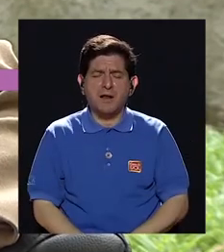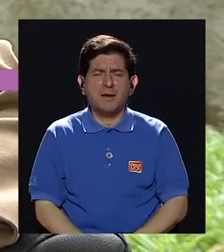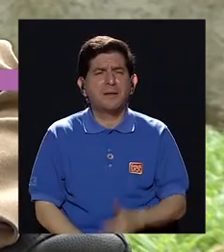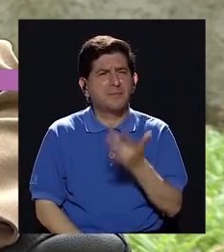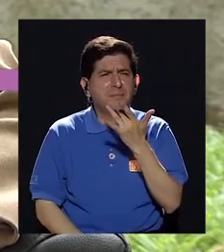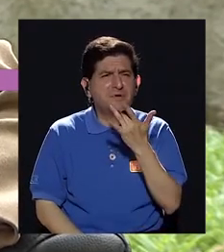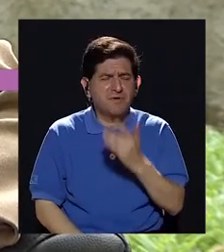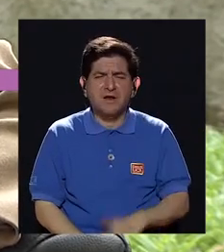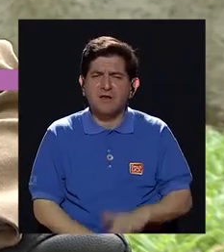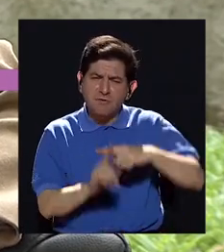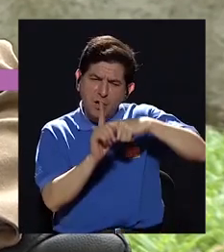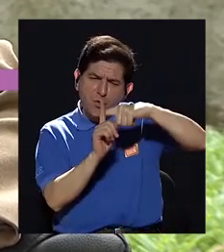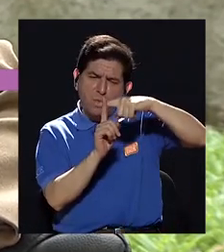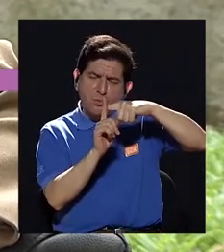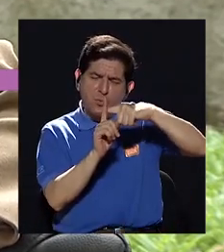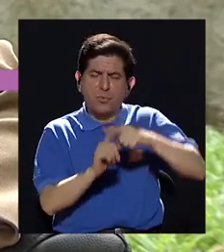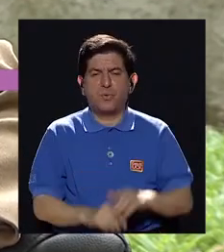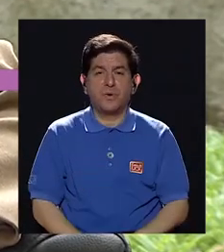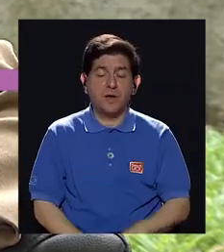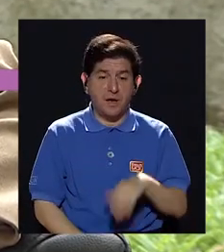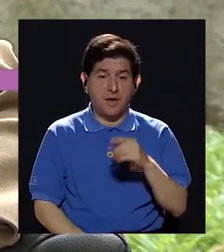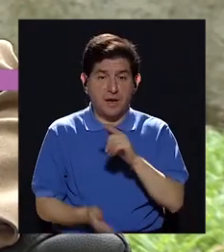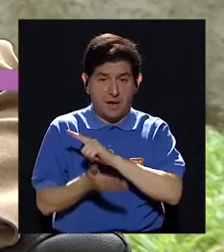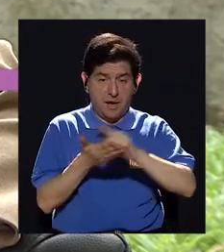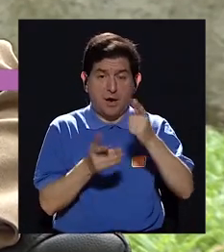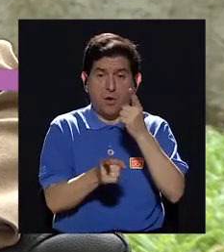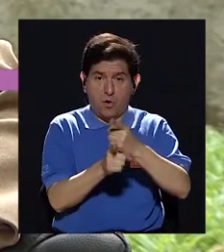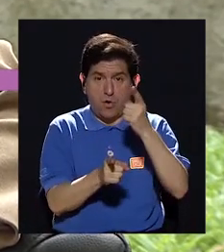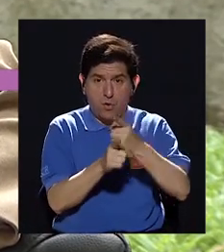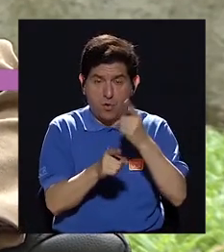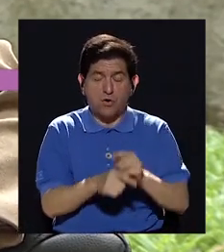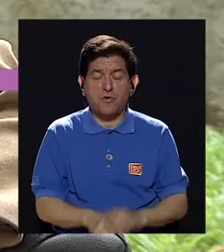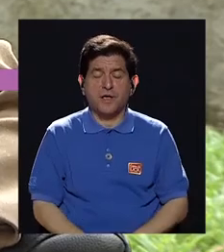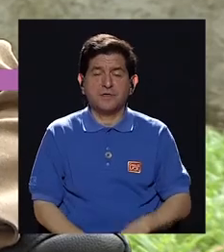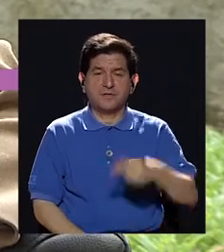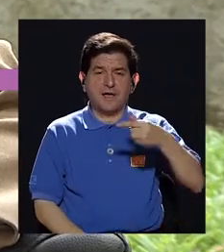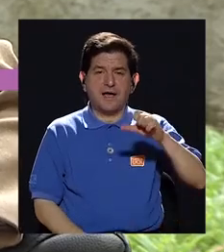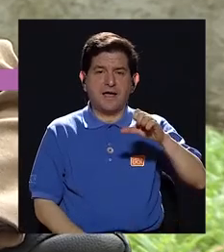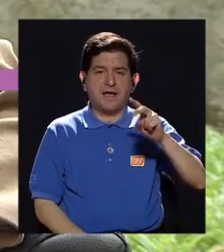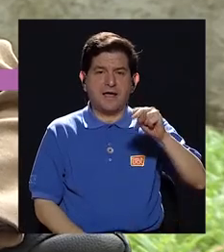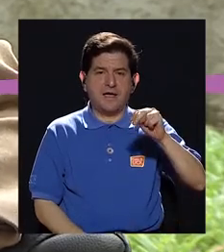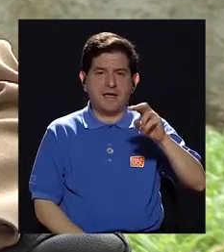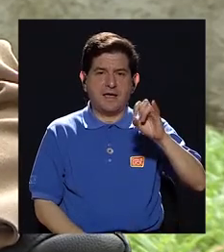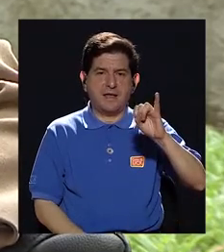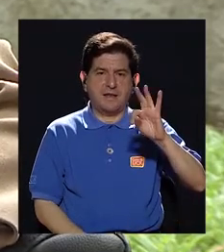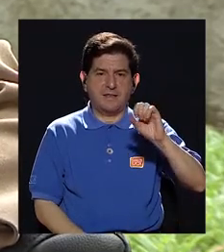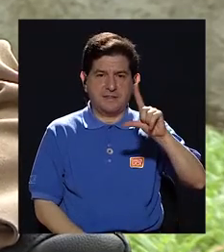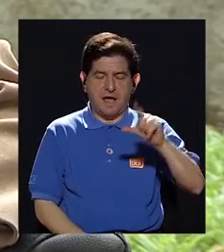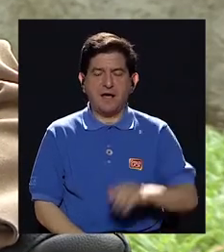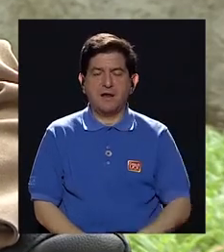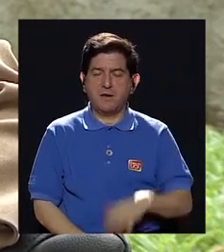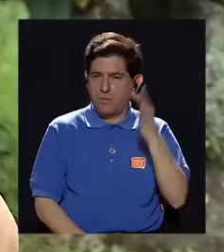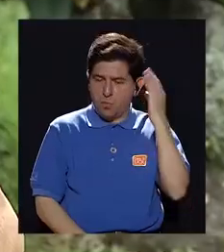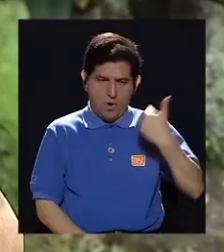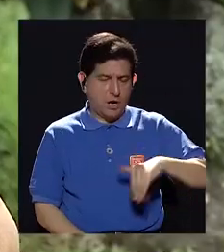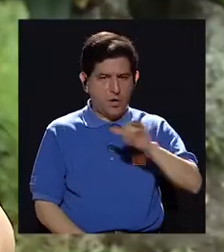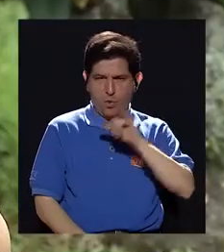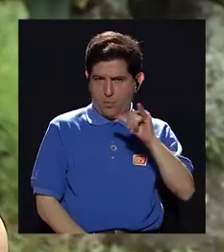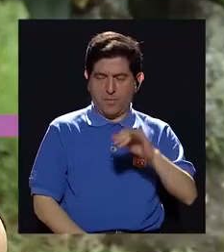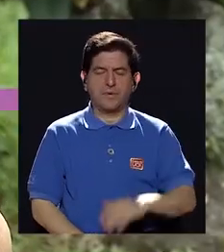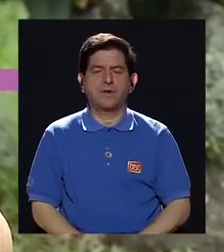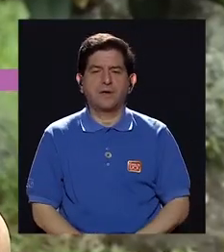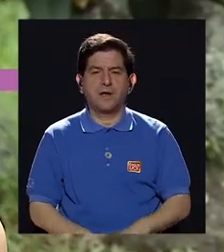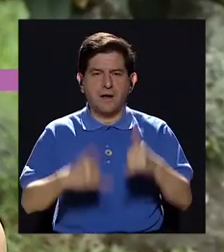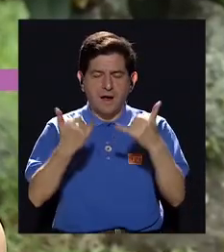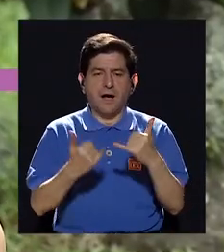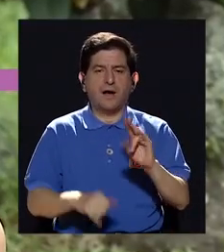tibia preferiblemente, pero haciendo una higiene adecuada de los genitales, tanto masculinos como femeninos. Vamos